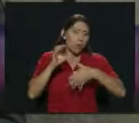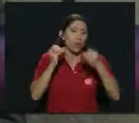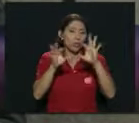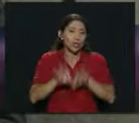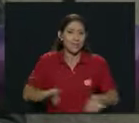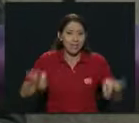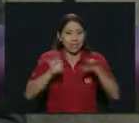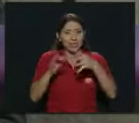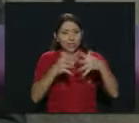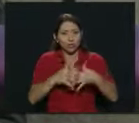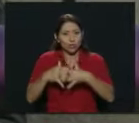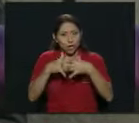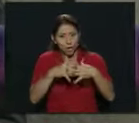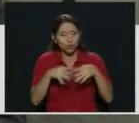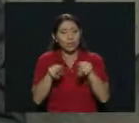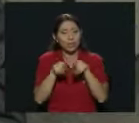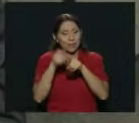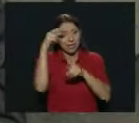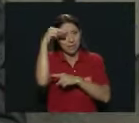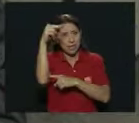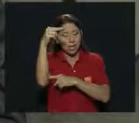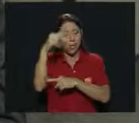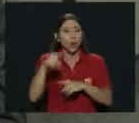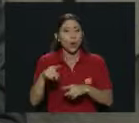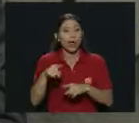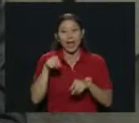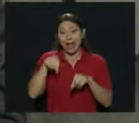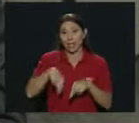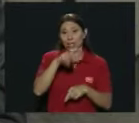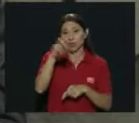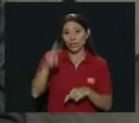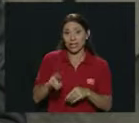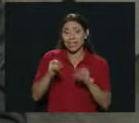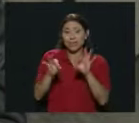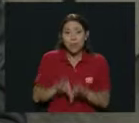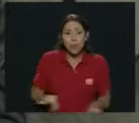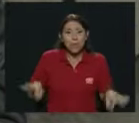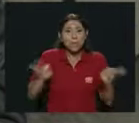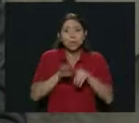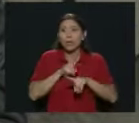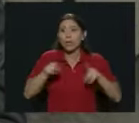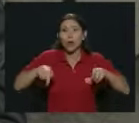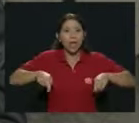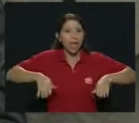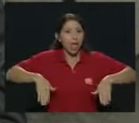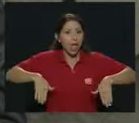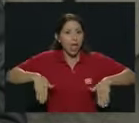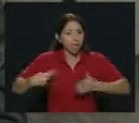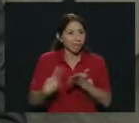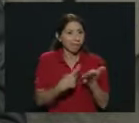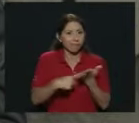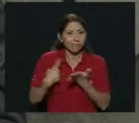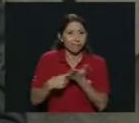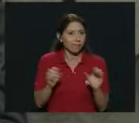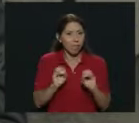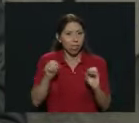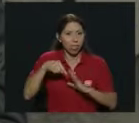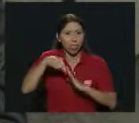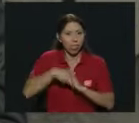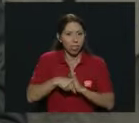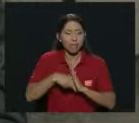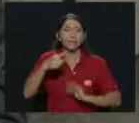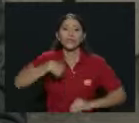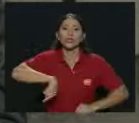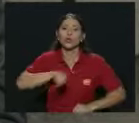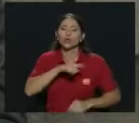México, y que en el caso de Costa Rica, nuevamente, es muy importante, pero no estaba siendo discutido con suficiente profundidad. Entonces